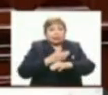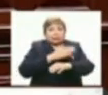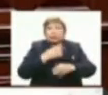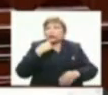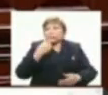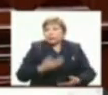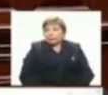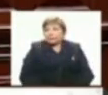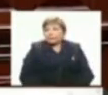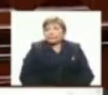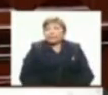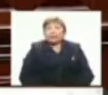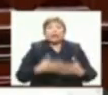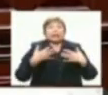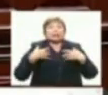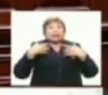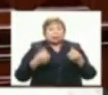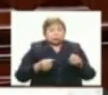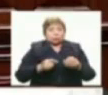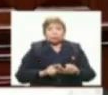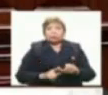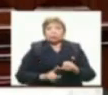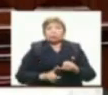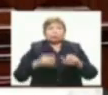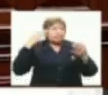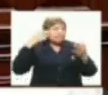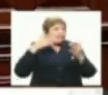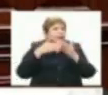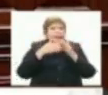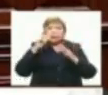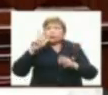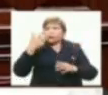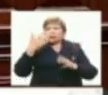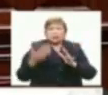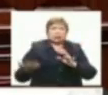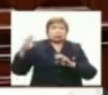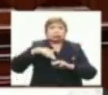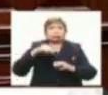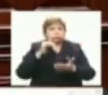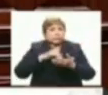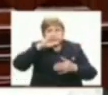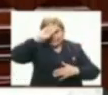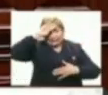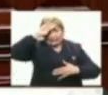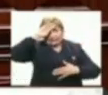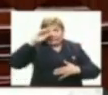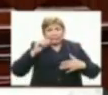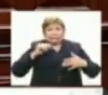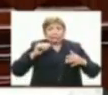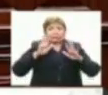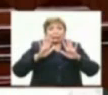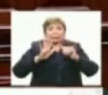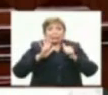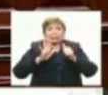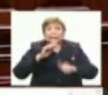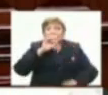siguiente. En salud, frente a una tercera ola de contagios, tenemos a la fecha 16%